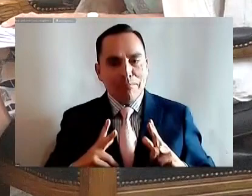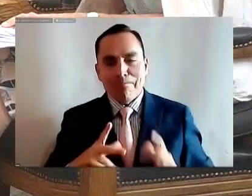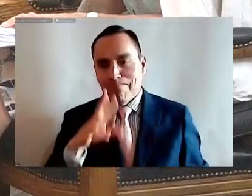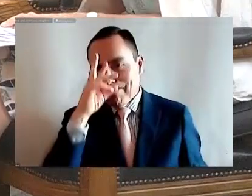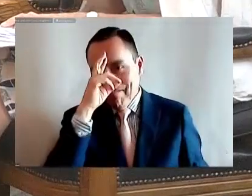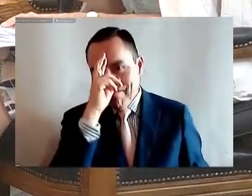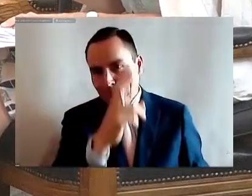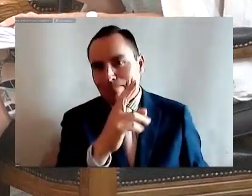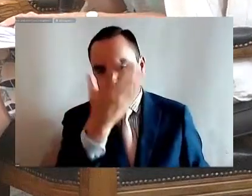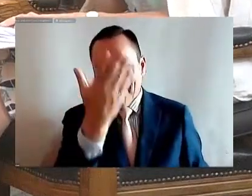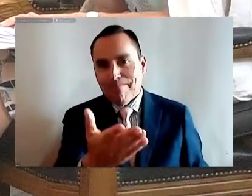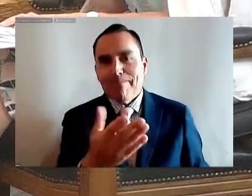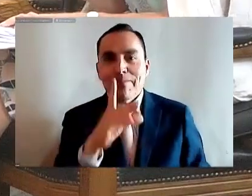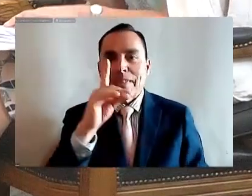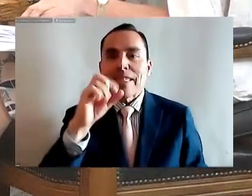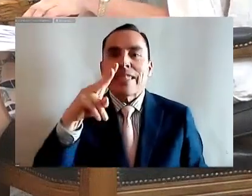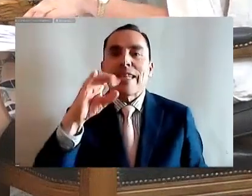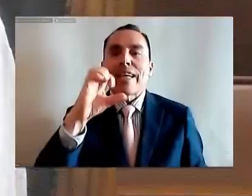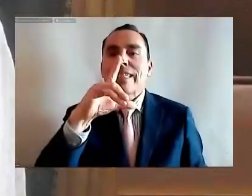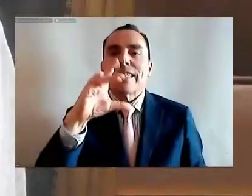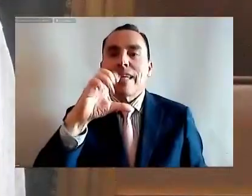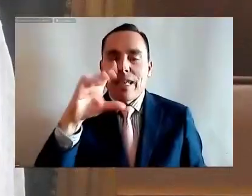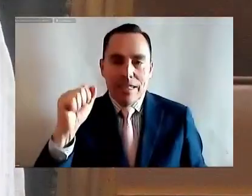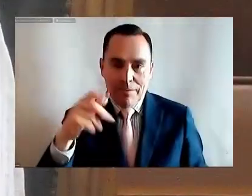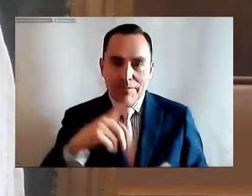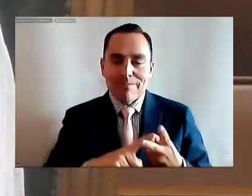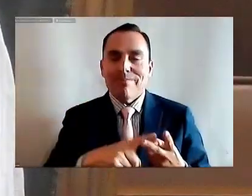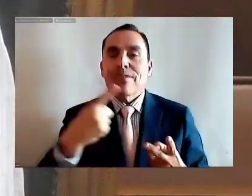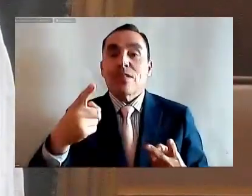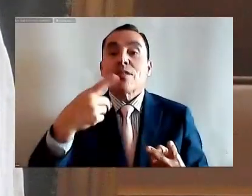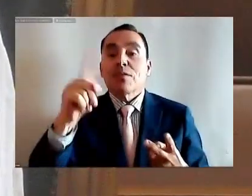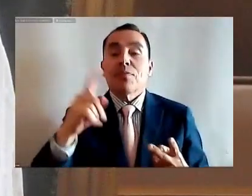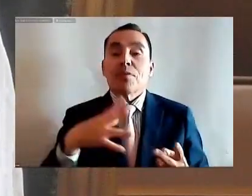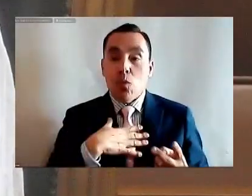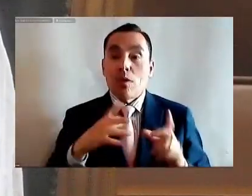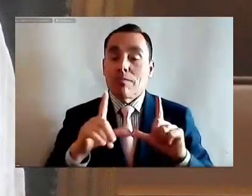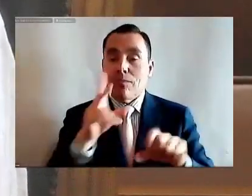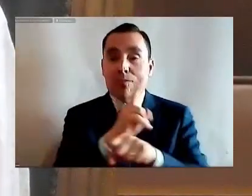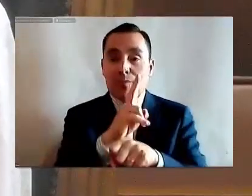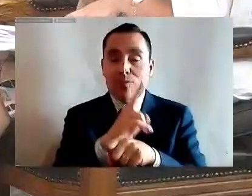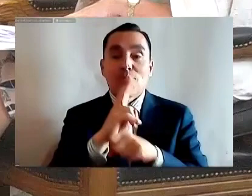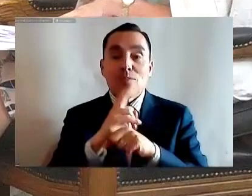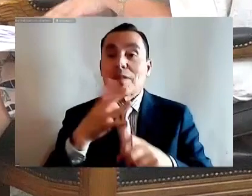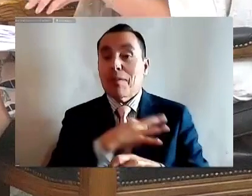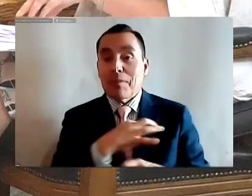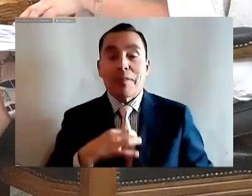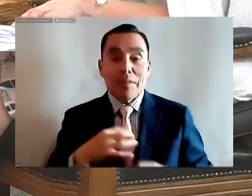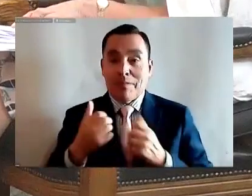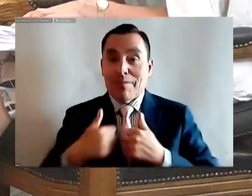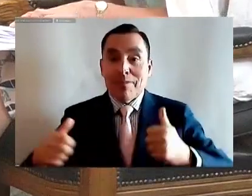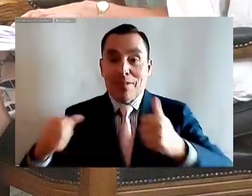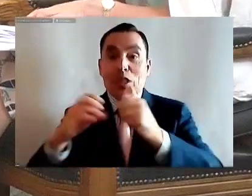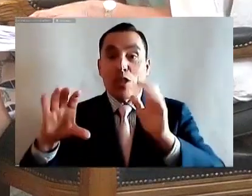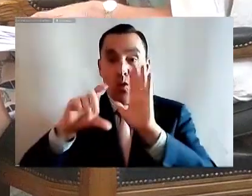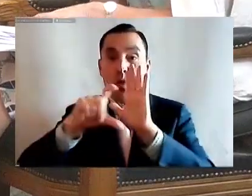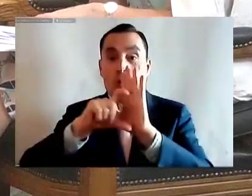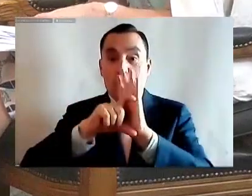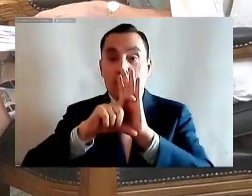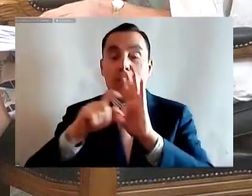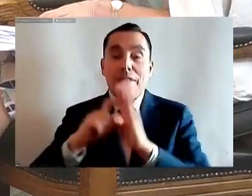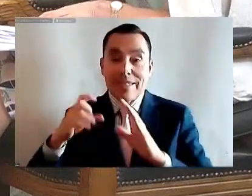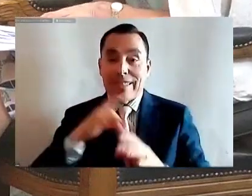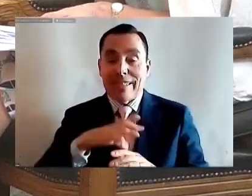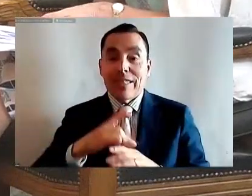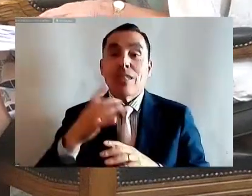con Daniela Marce Muñoz, académica y ministra del Tribunal Constitucional de Chile. Daniela es abogada de la Universidad de